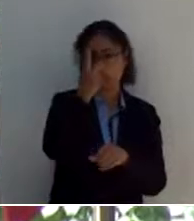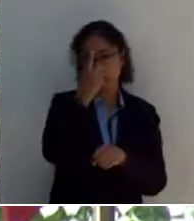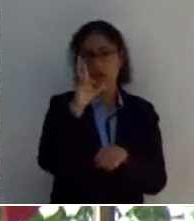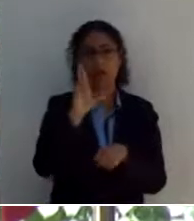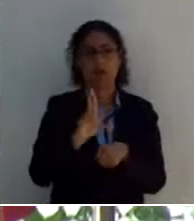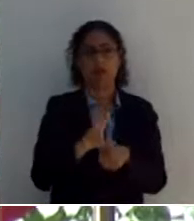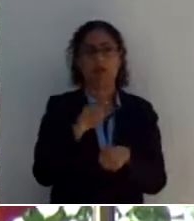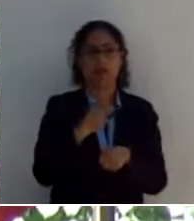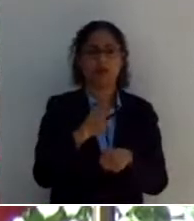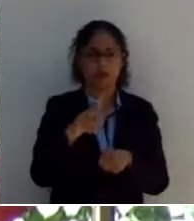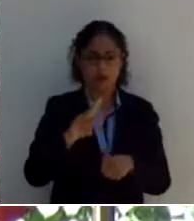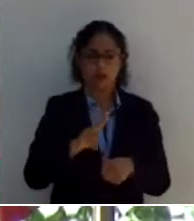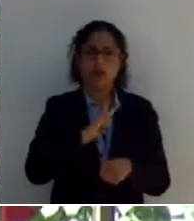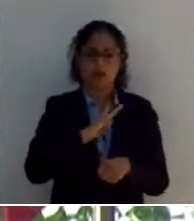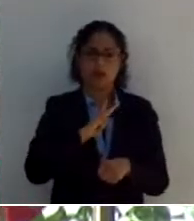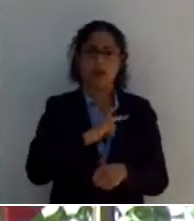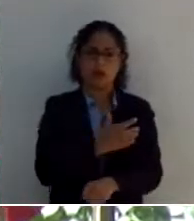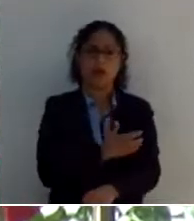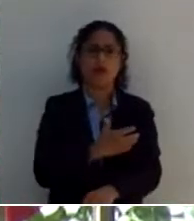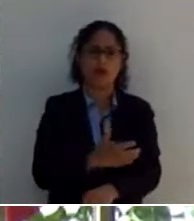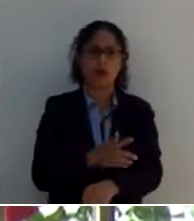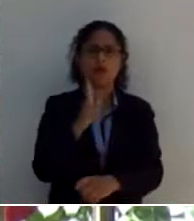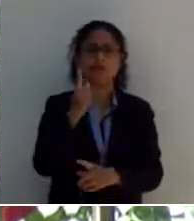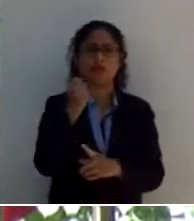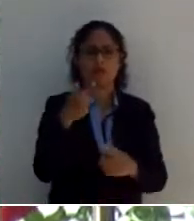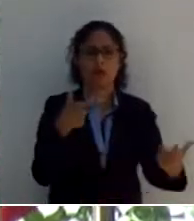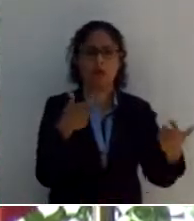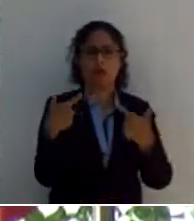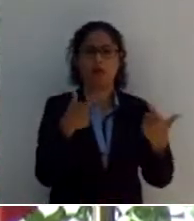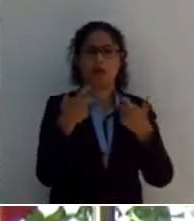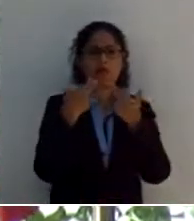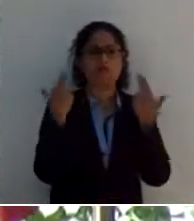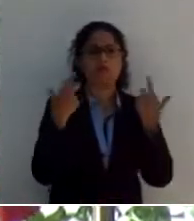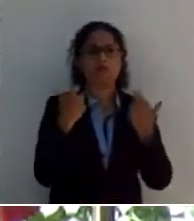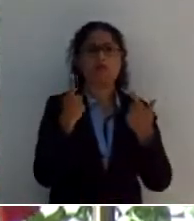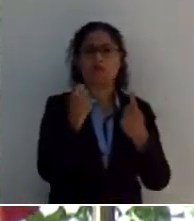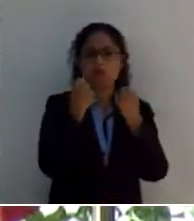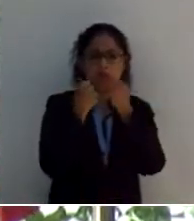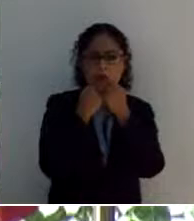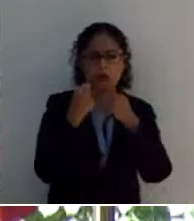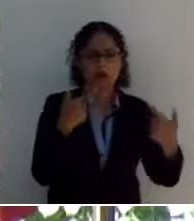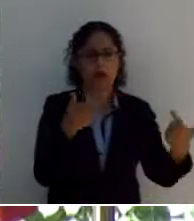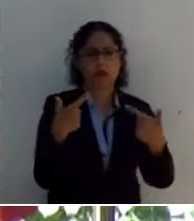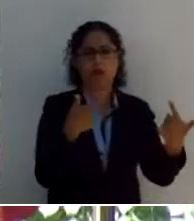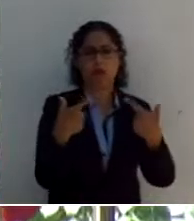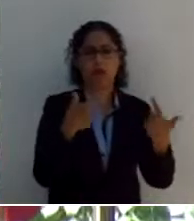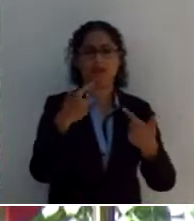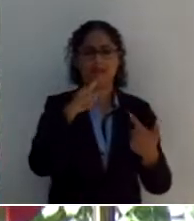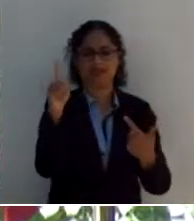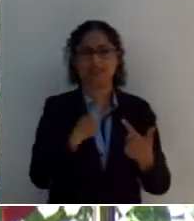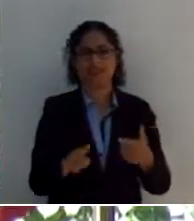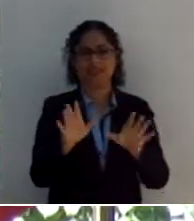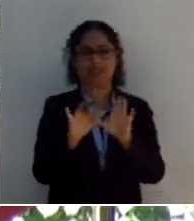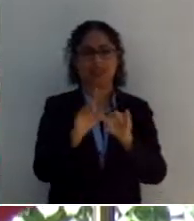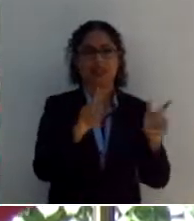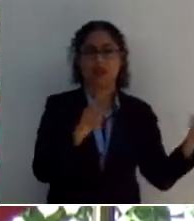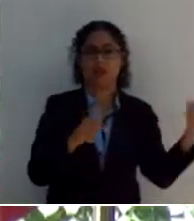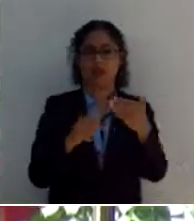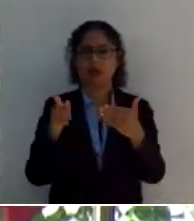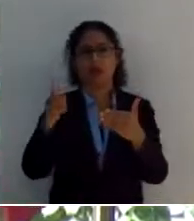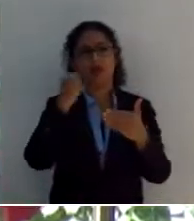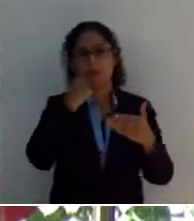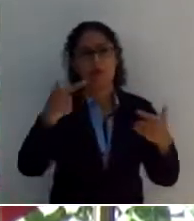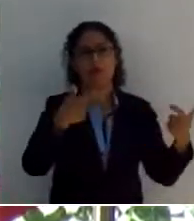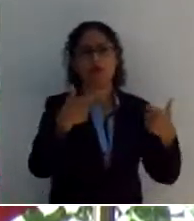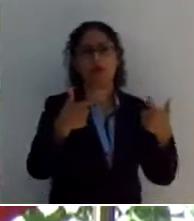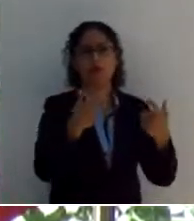un compañero nuestro también, se les enfrentó a balazos a los delincuentes que se metieron a Sitácuaro. Para que sepan que se